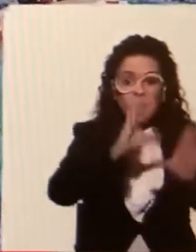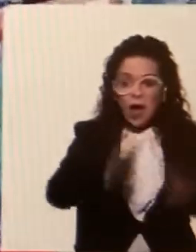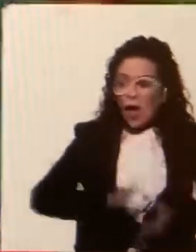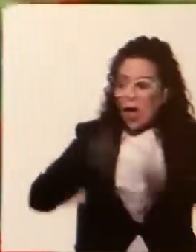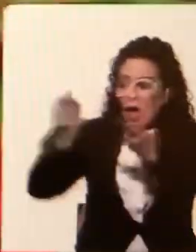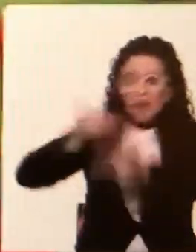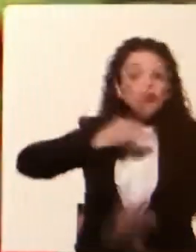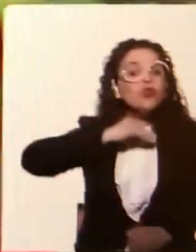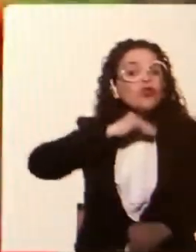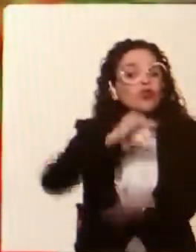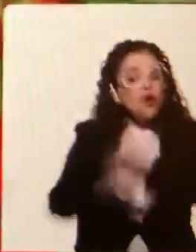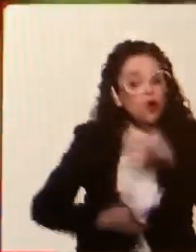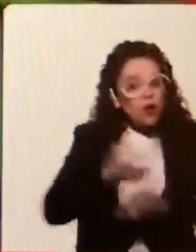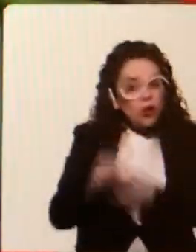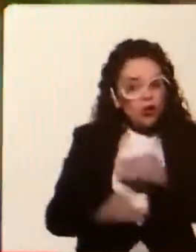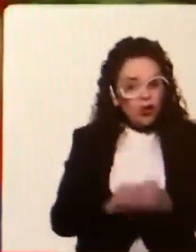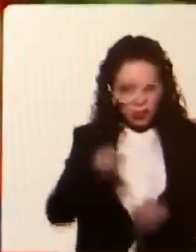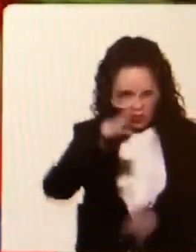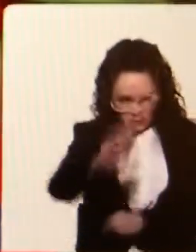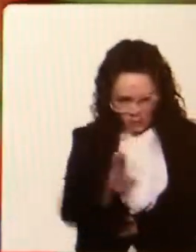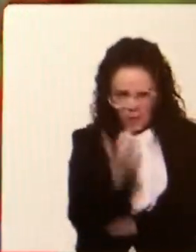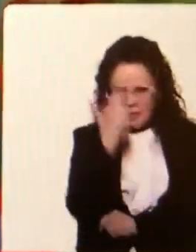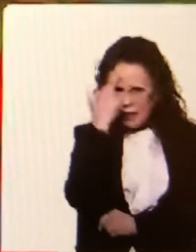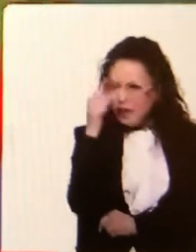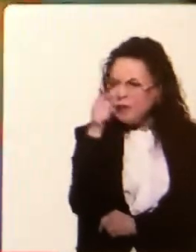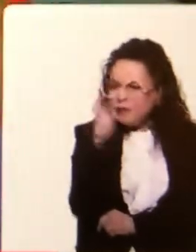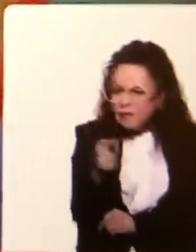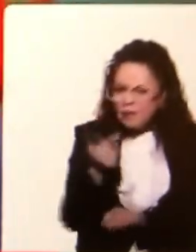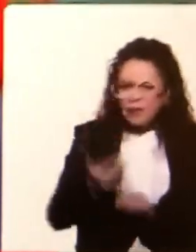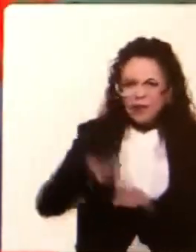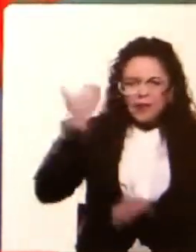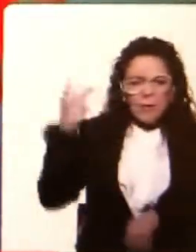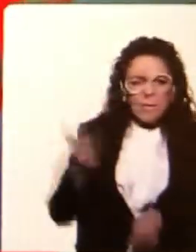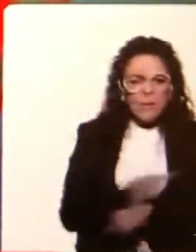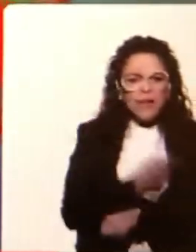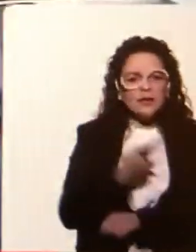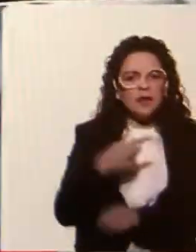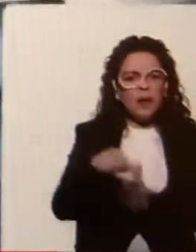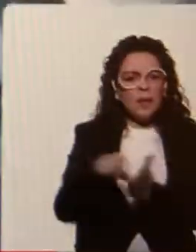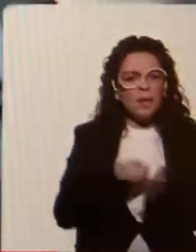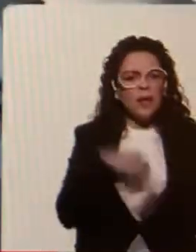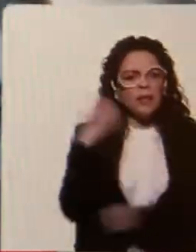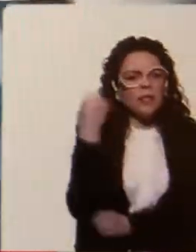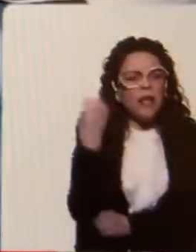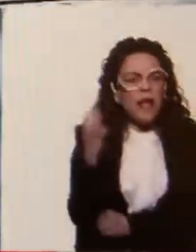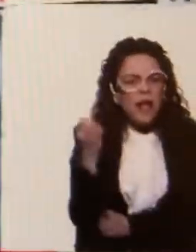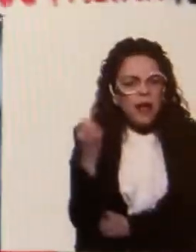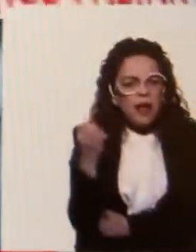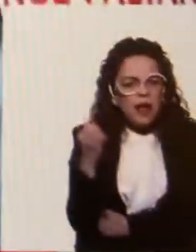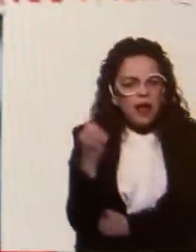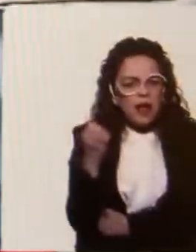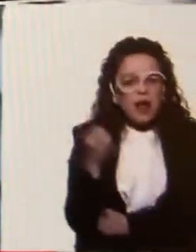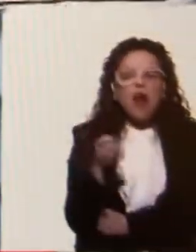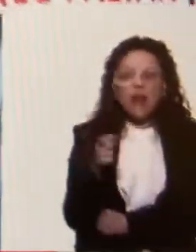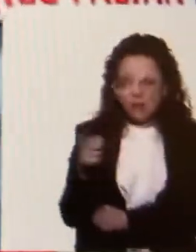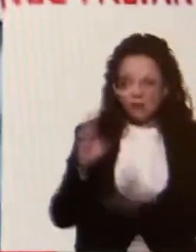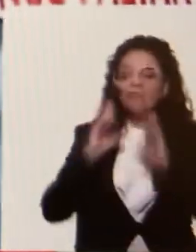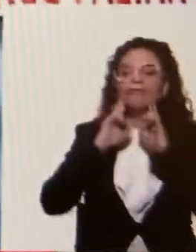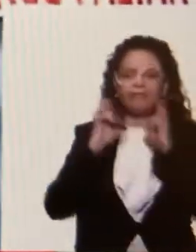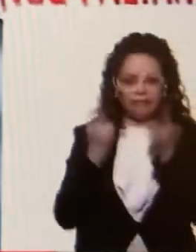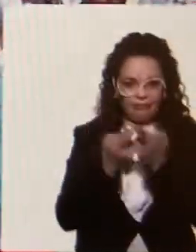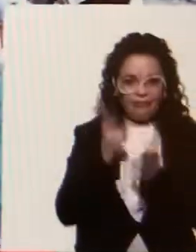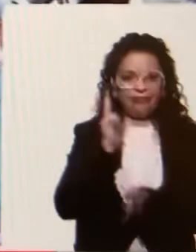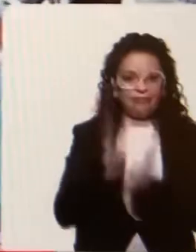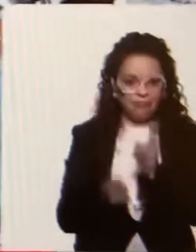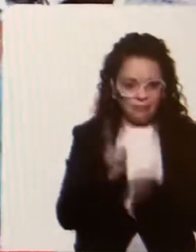poderosos que están politizando el caso Ayotzinapa está están manipulando ya a los padres